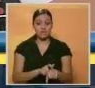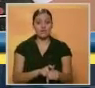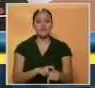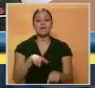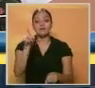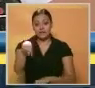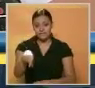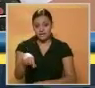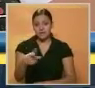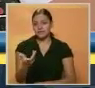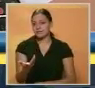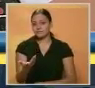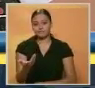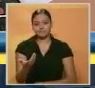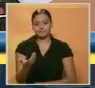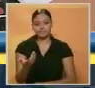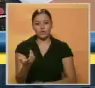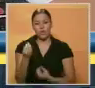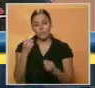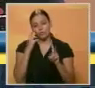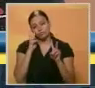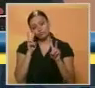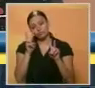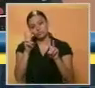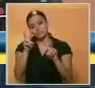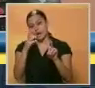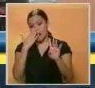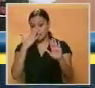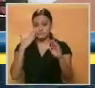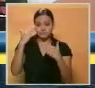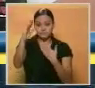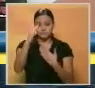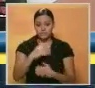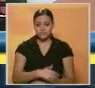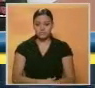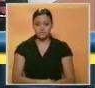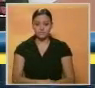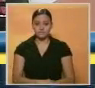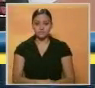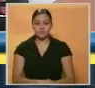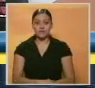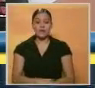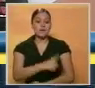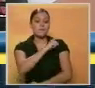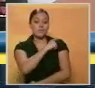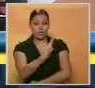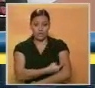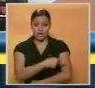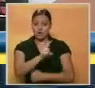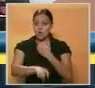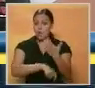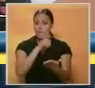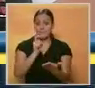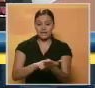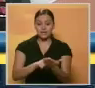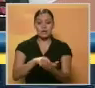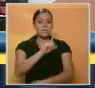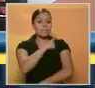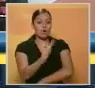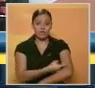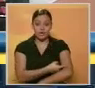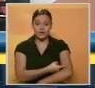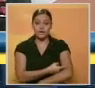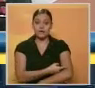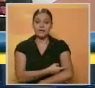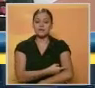ya, digamos, con una visión a perpetuidad. El poder absoluto, el poder corrompe,